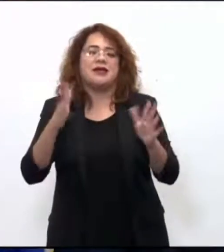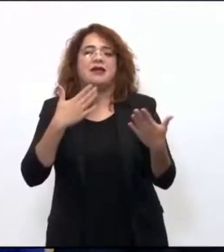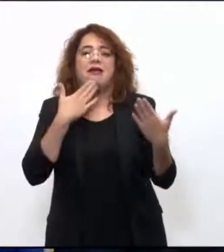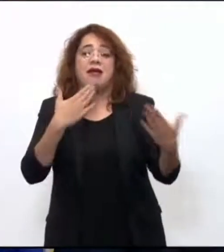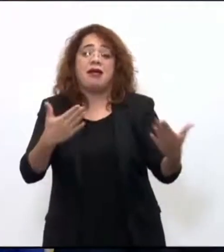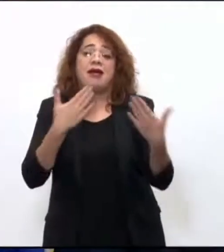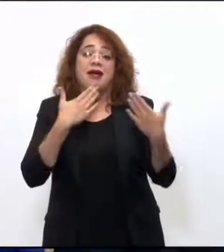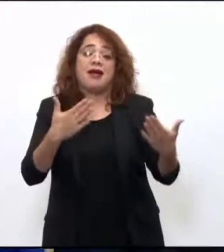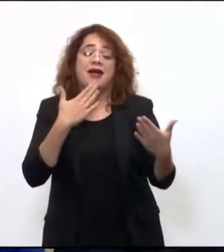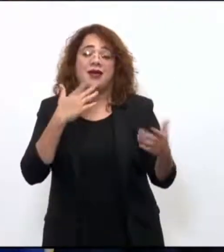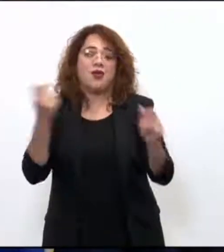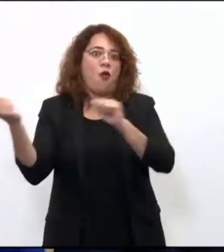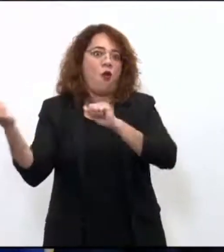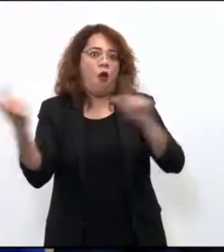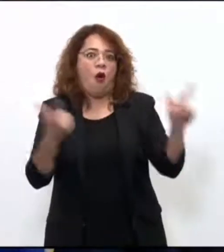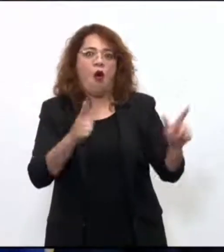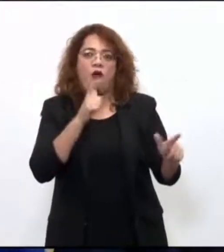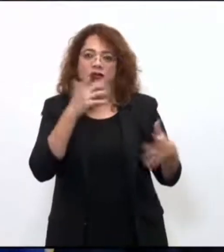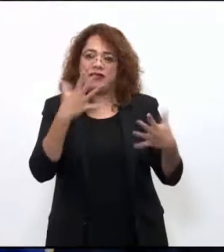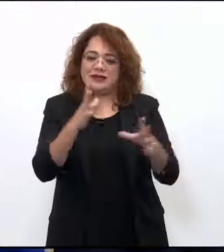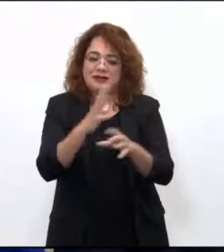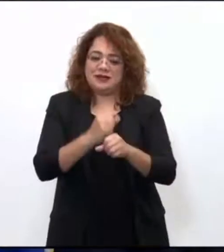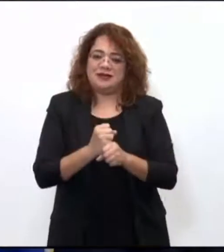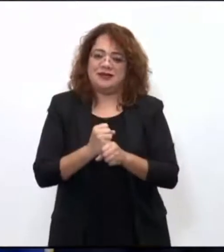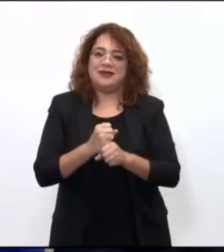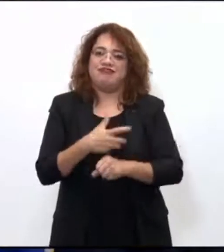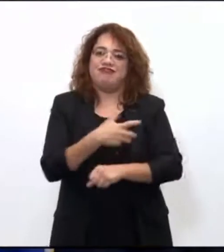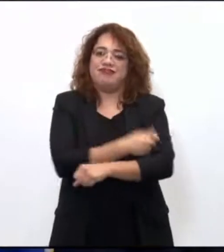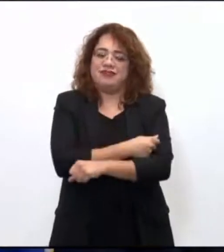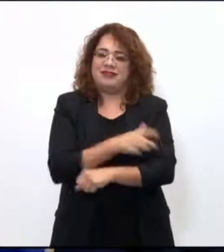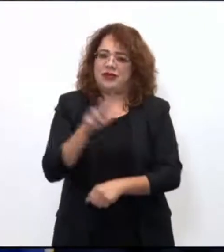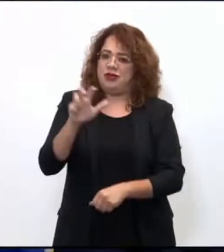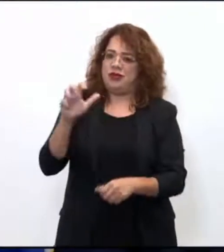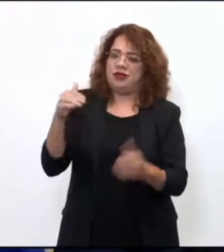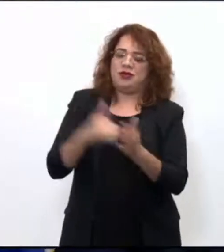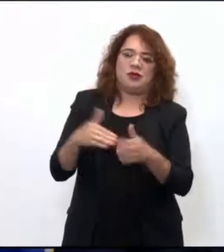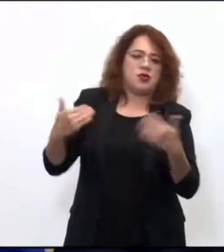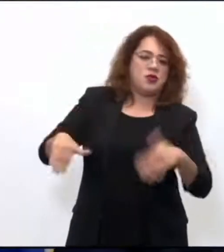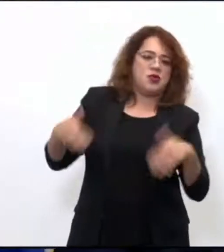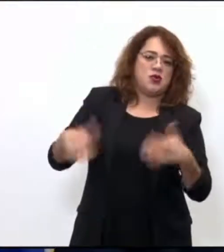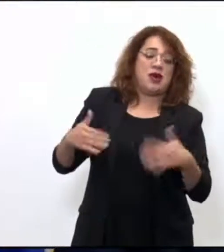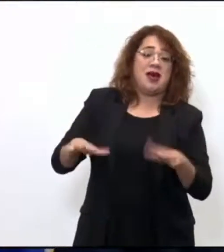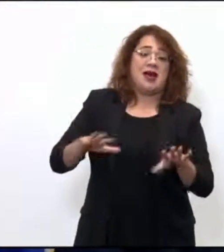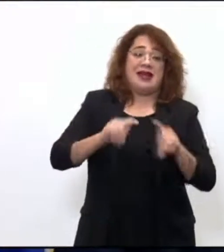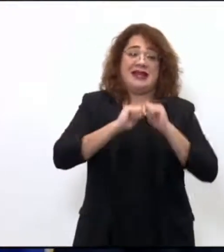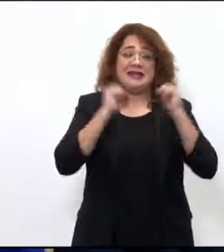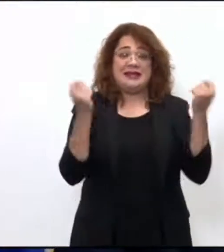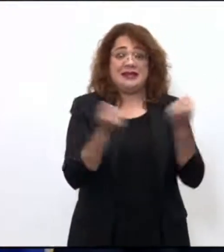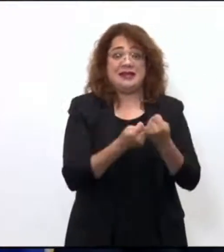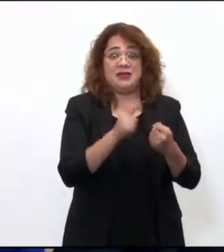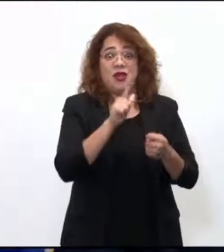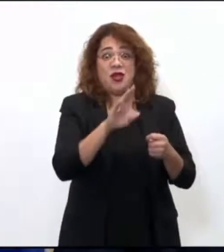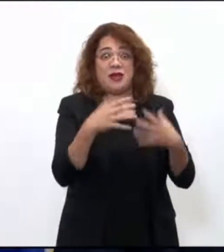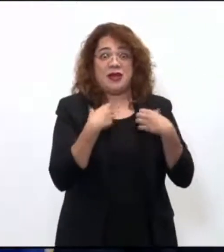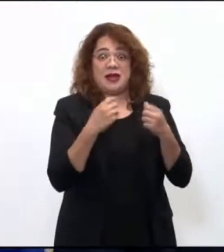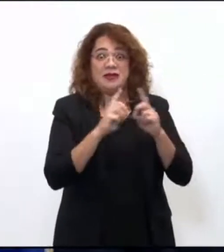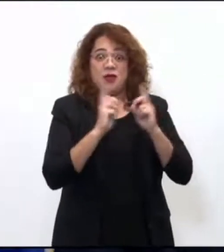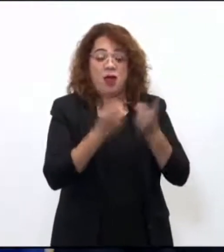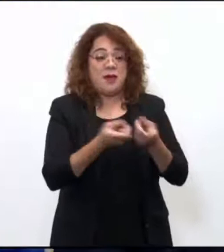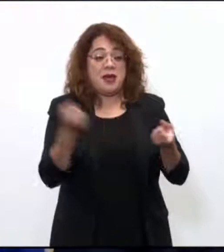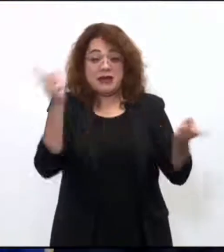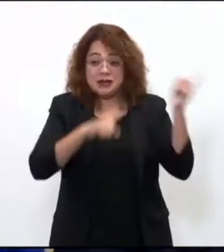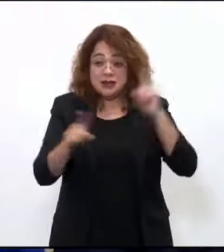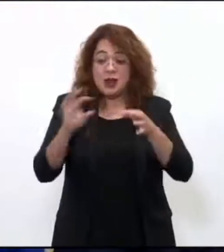vacunado. El trabajo diligente de nuestro equipo del Departamento de Salud y los socios comunitarios